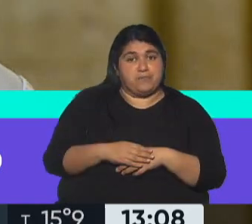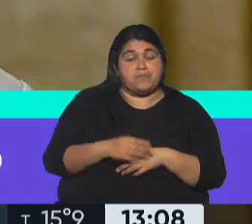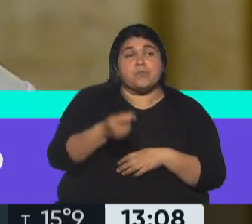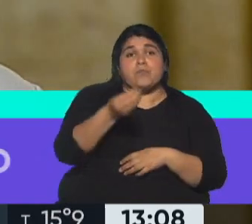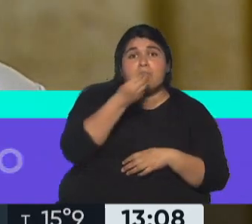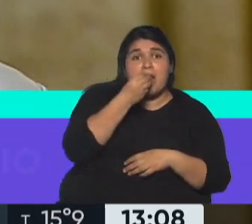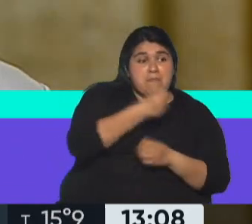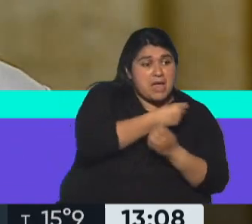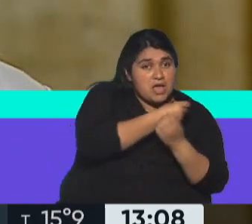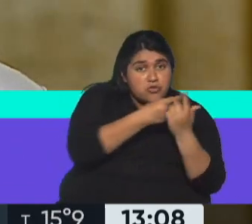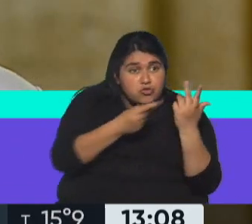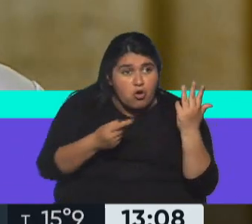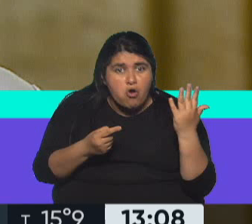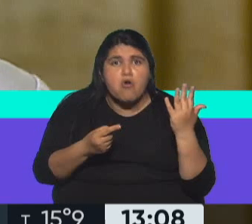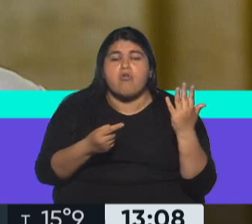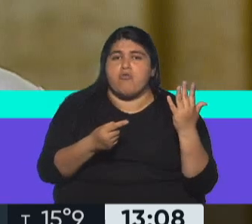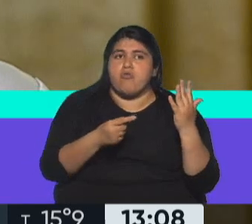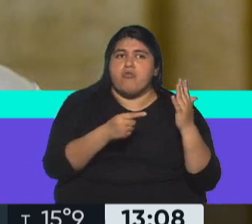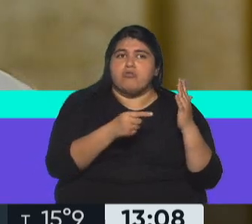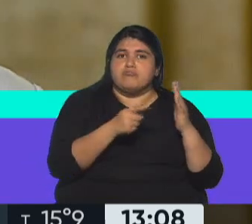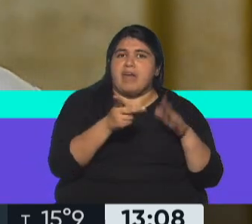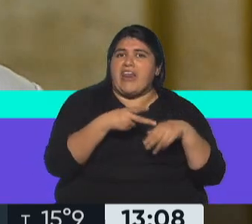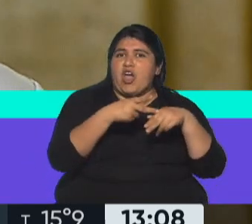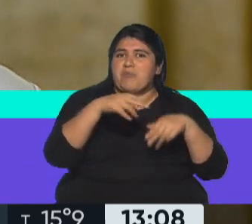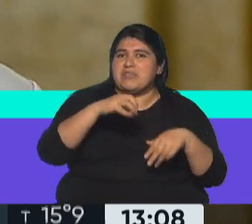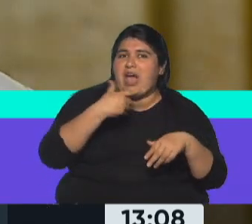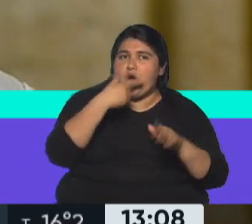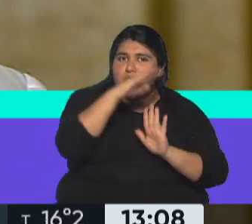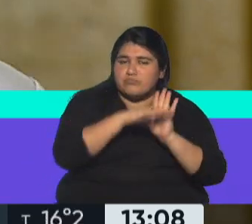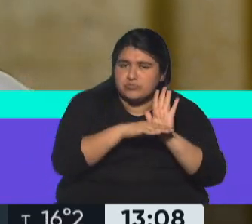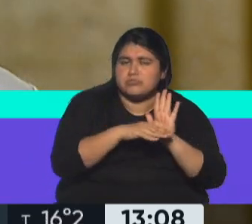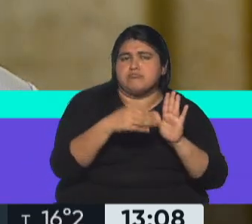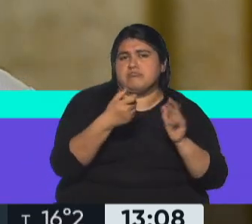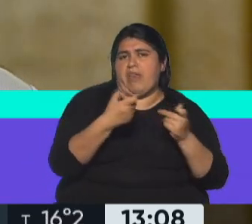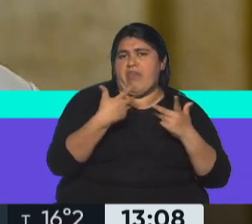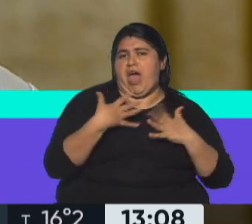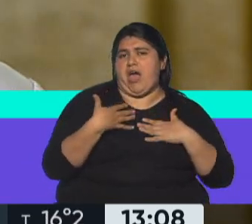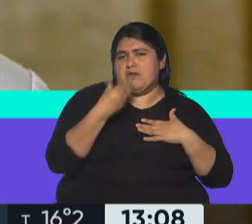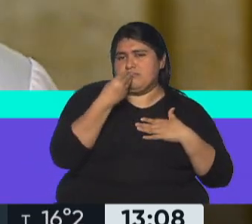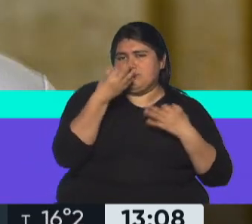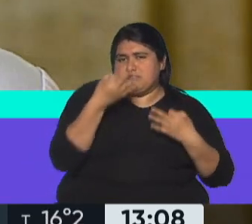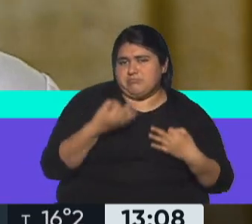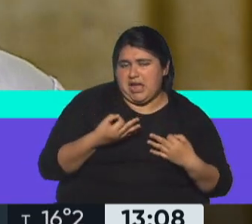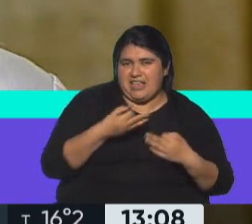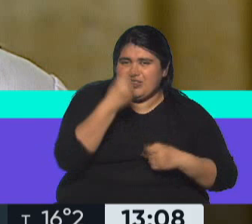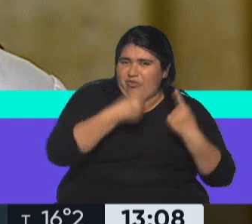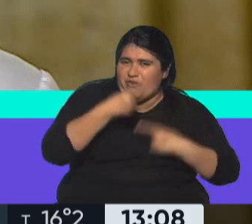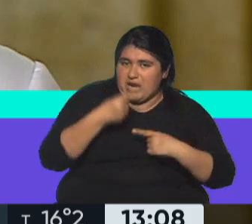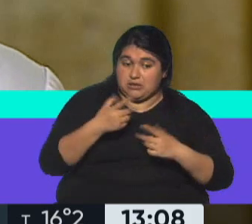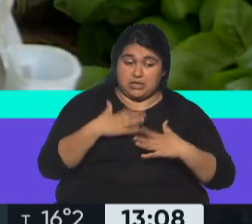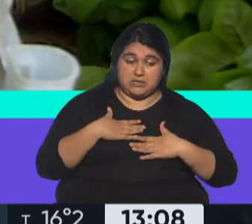que representan están representados en nuestras guías voy a tener una alimentación saludable variada voy a poder tener una salud